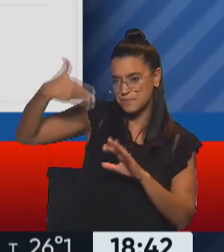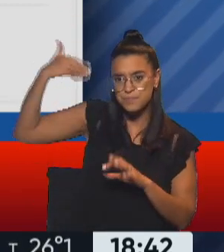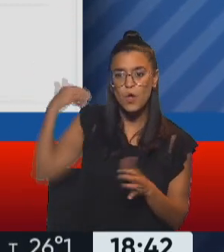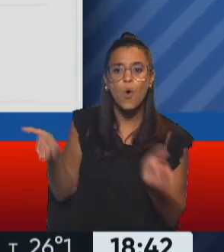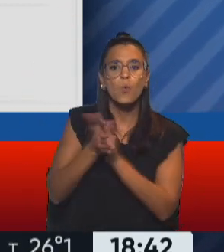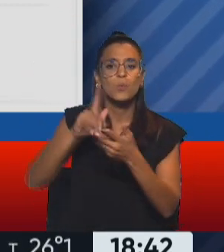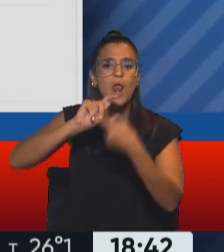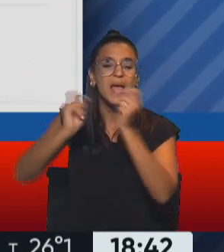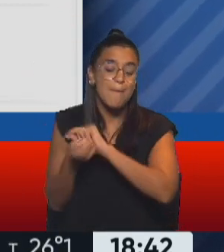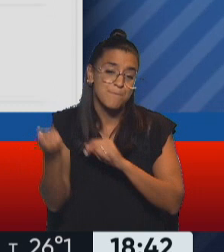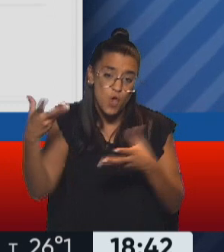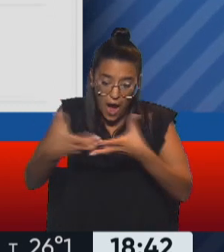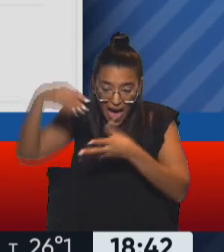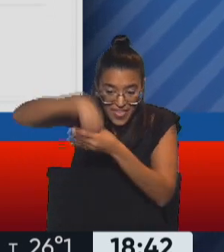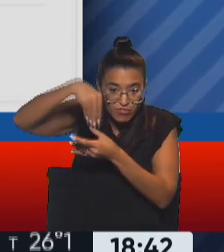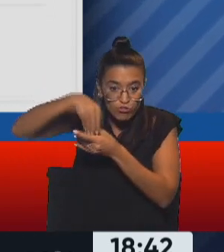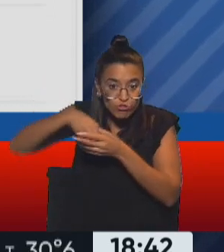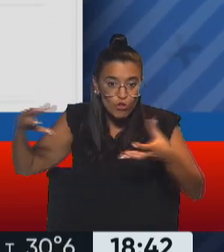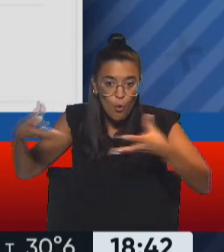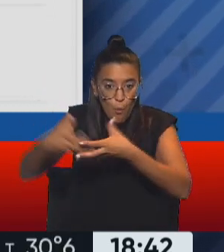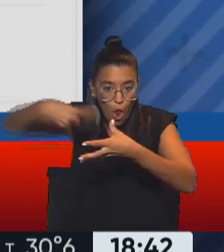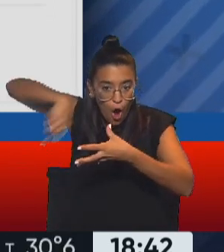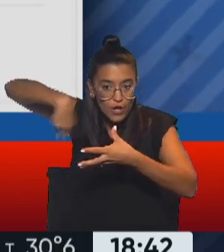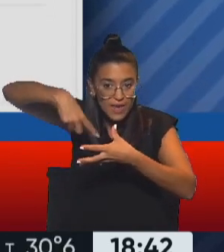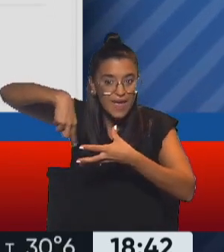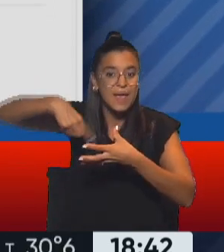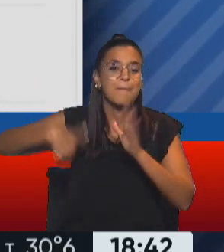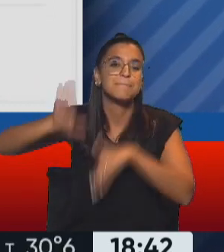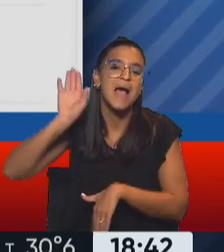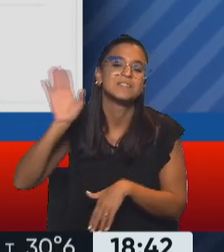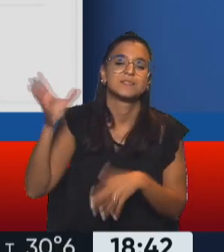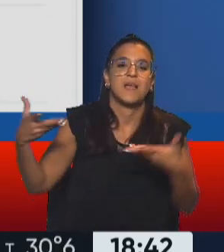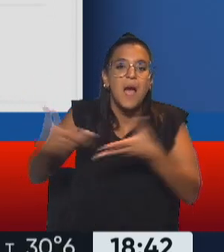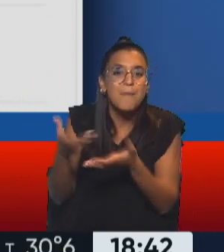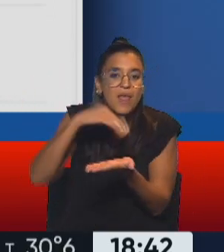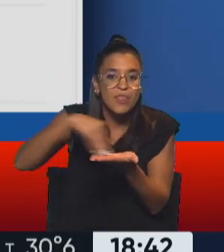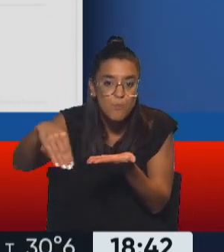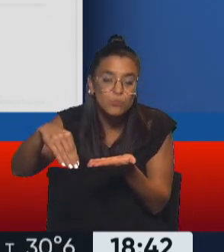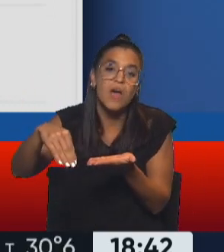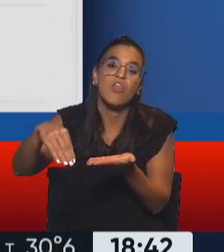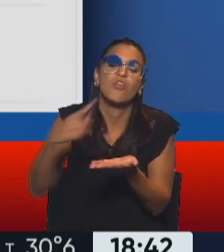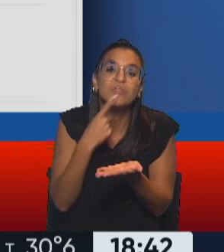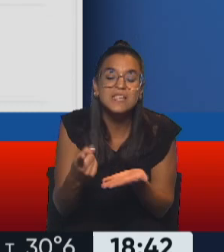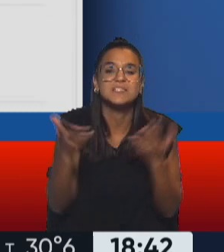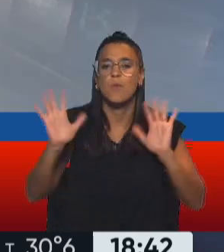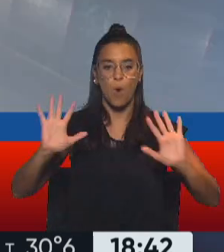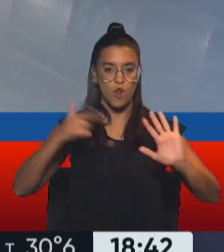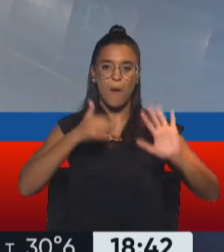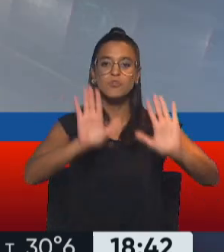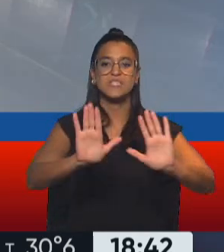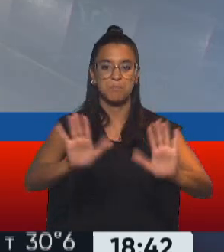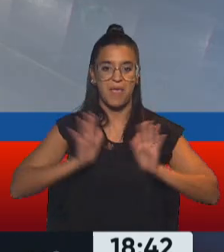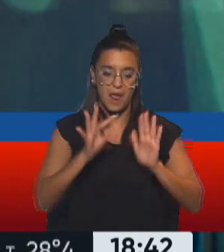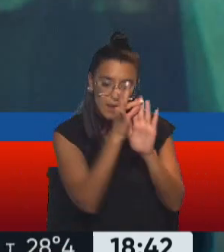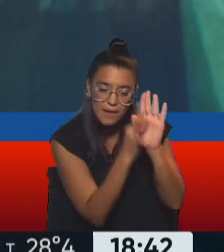Juntos por el Cambio, internamente hacia el interior del bloque, sobre todo de la Cámara de Diputados, lo que dicen, independientemente de decir, no, bueno, vamos a esperar la